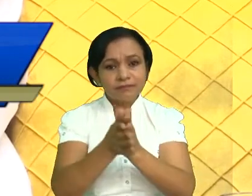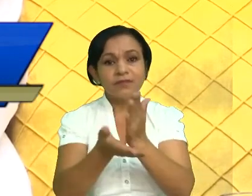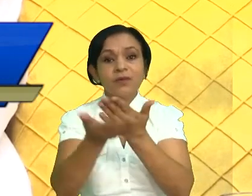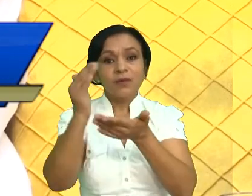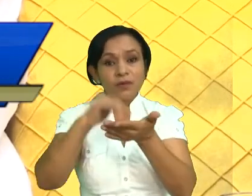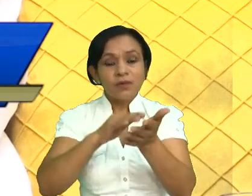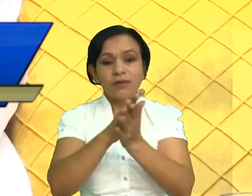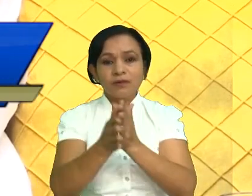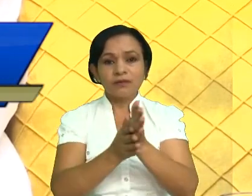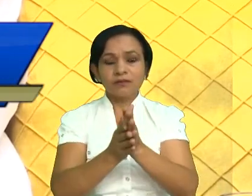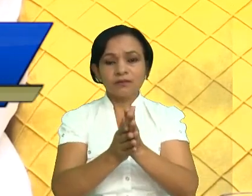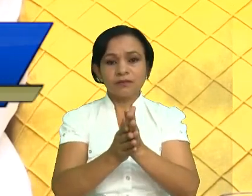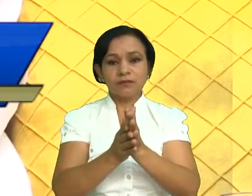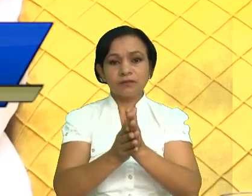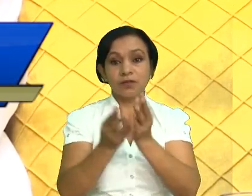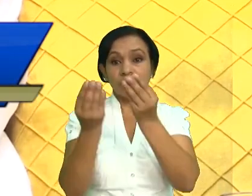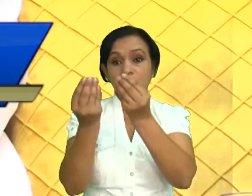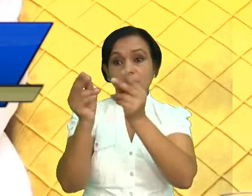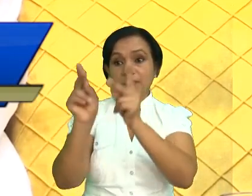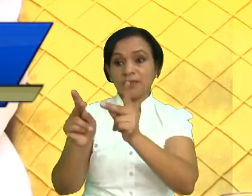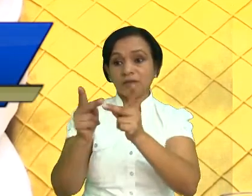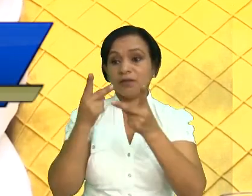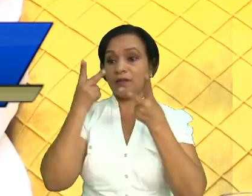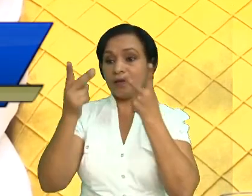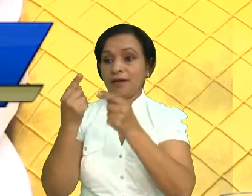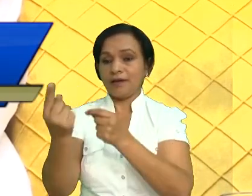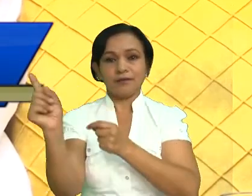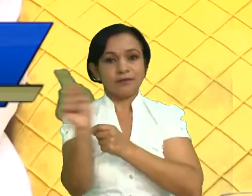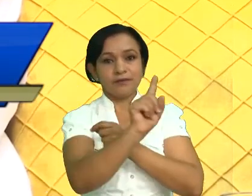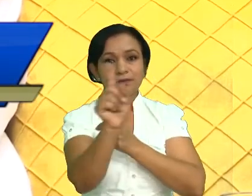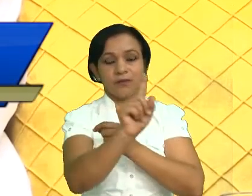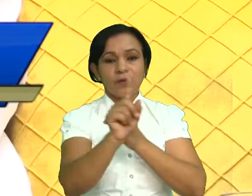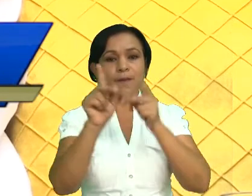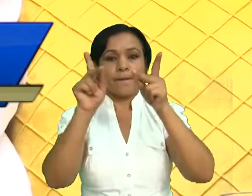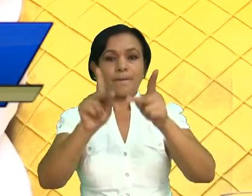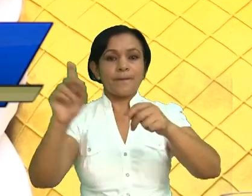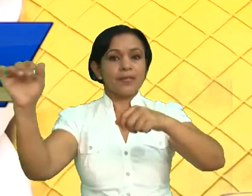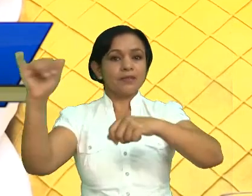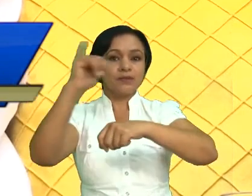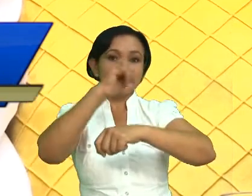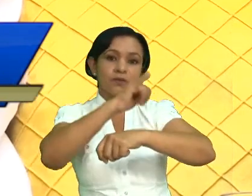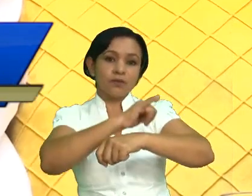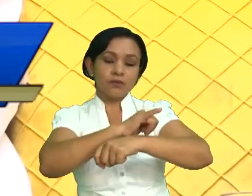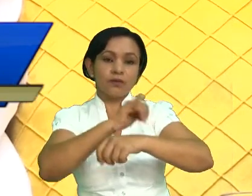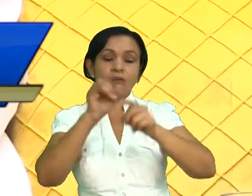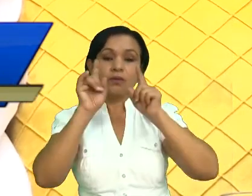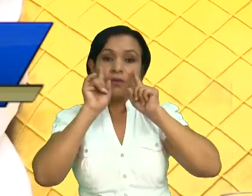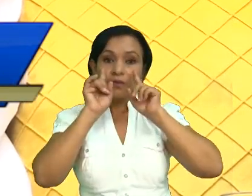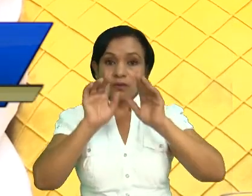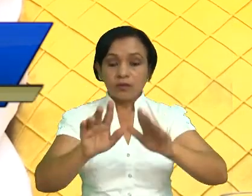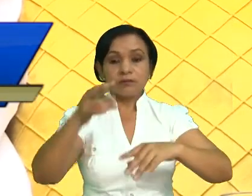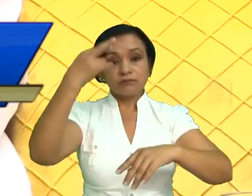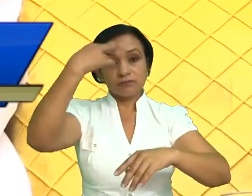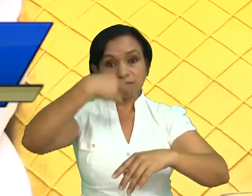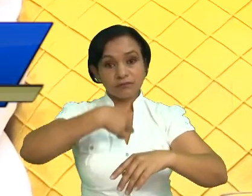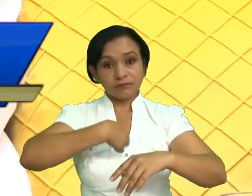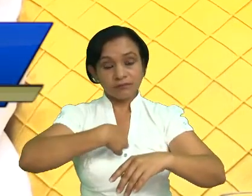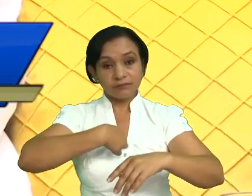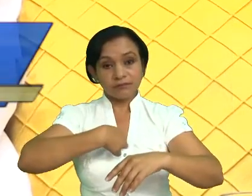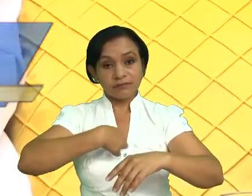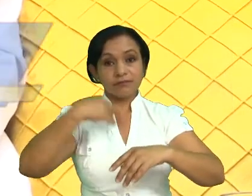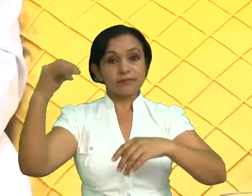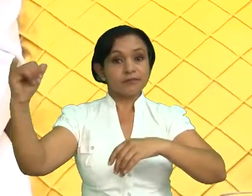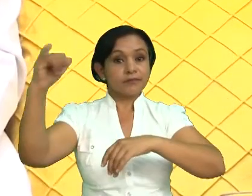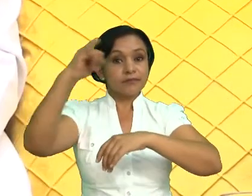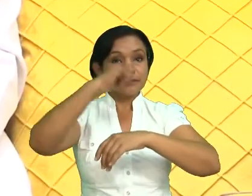evitemos, ¿verdad?, lugares concurridos. A los viajeros que estamos haciendo el seguimiento cuidadoso y responsable, que vienen